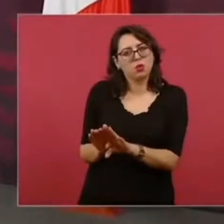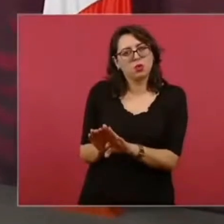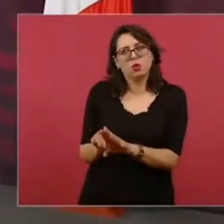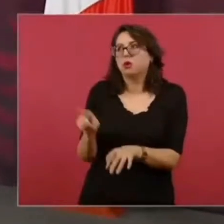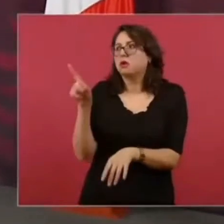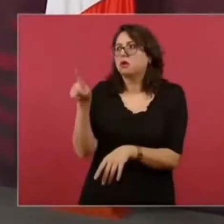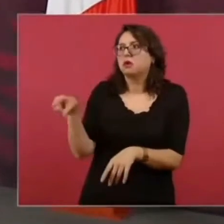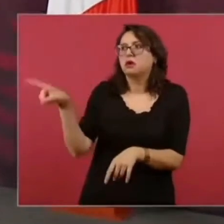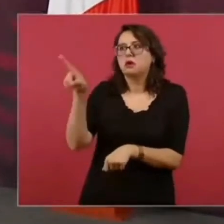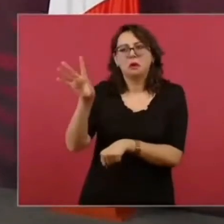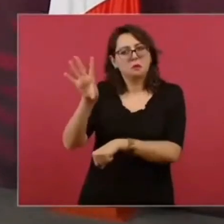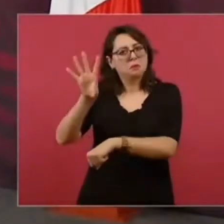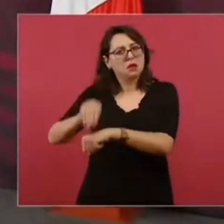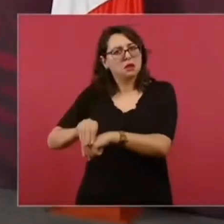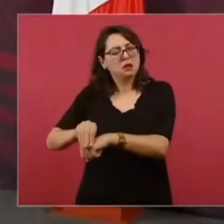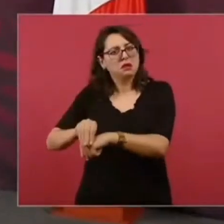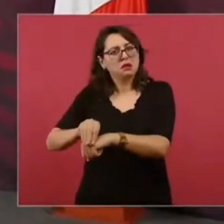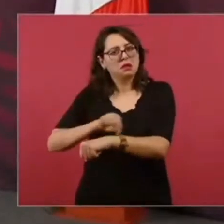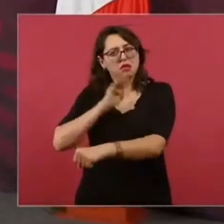presuntos delincuentes